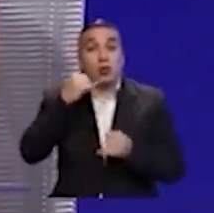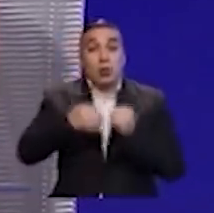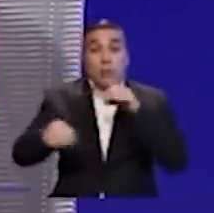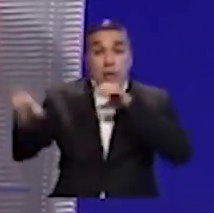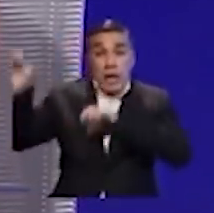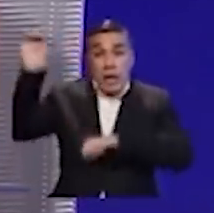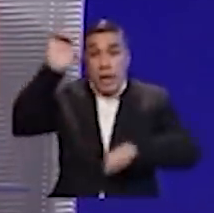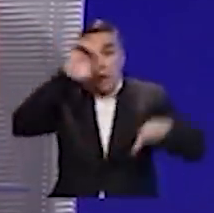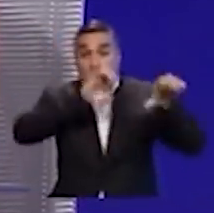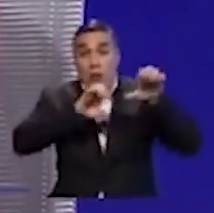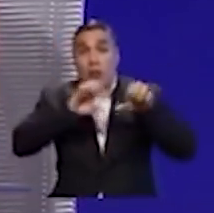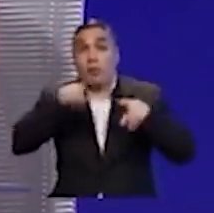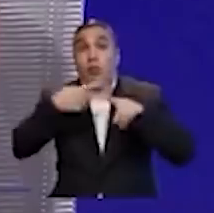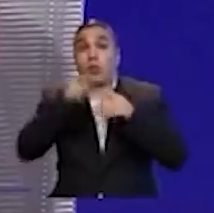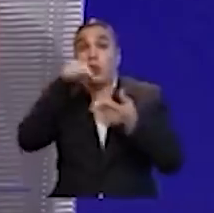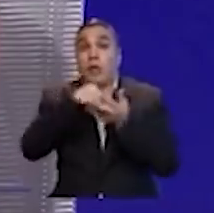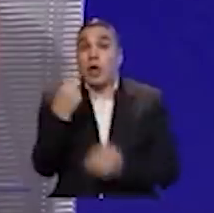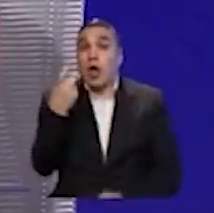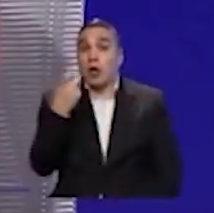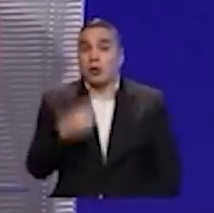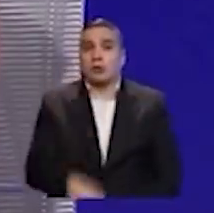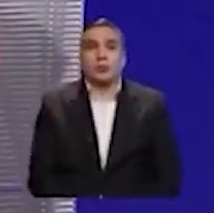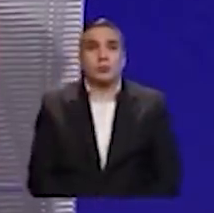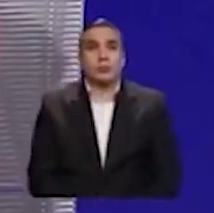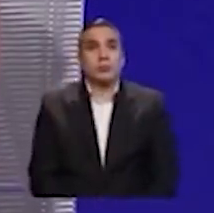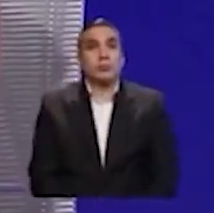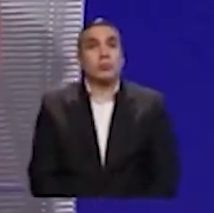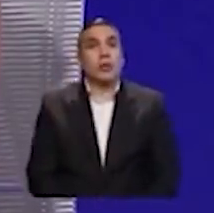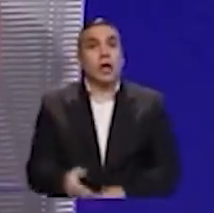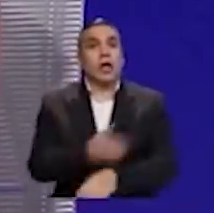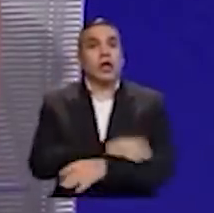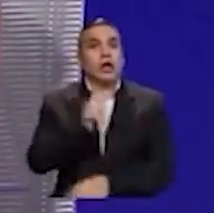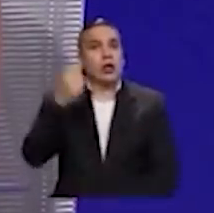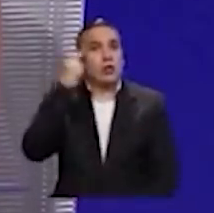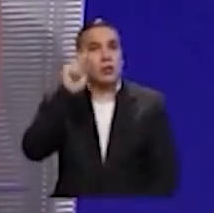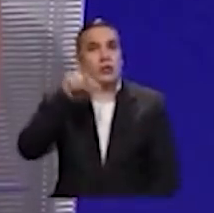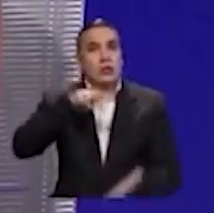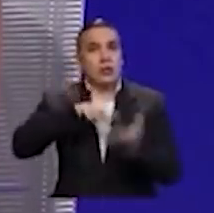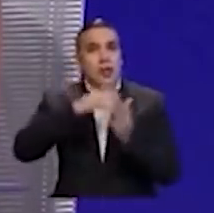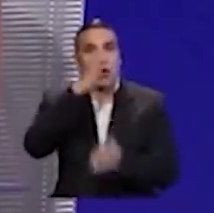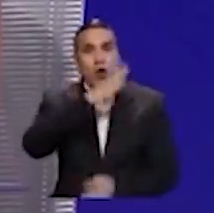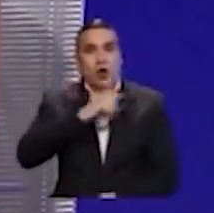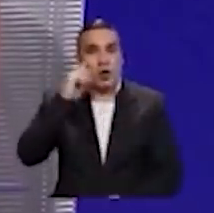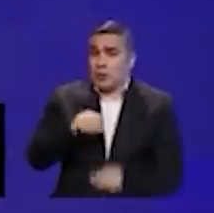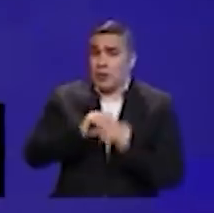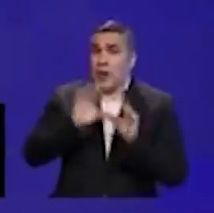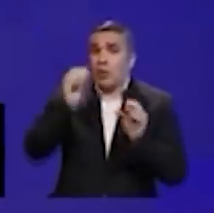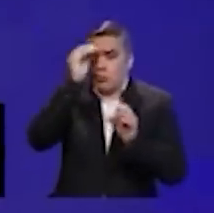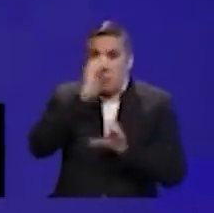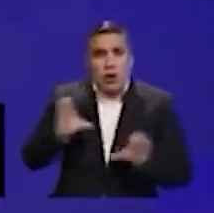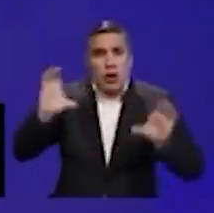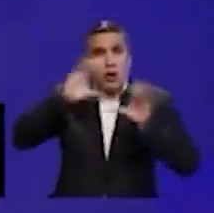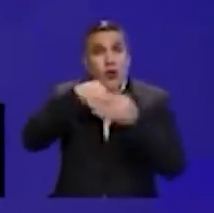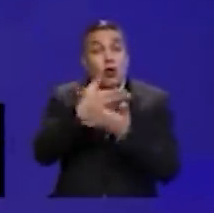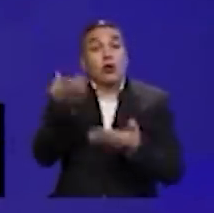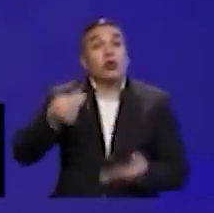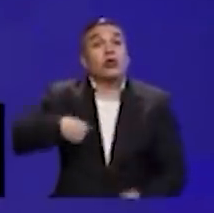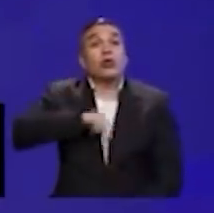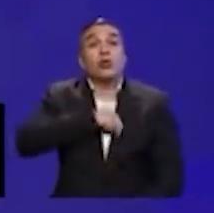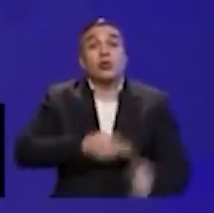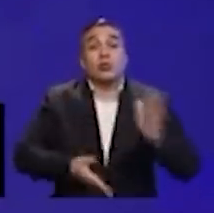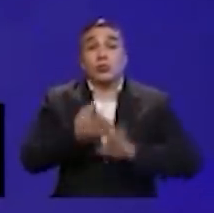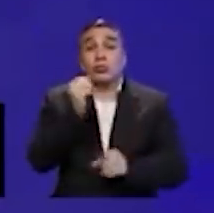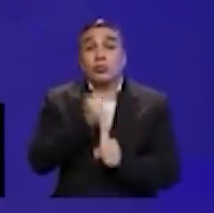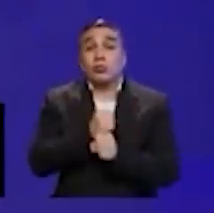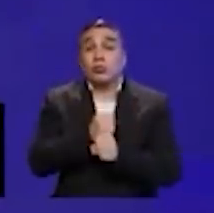país y los resentidos de tu gobierno, de tu marido, nos quitaron Vivos. Dime por qué chucha nos quitaron Vivos. Bueno, para responder tu pregunta,